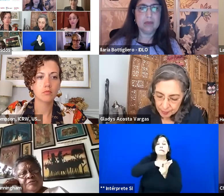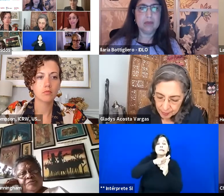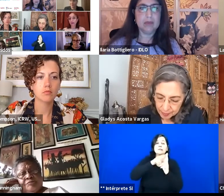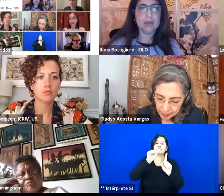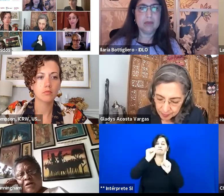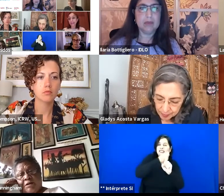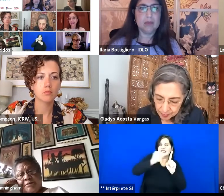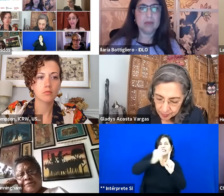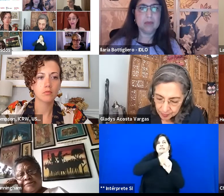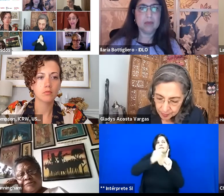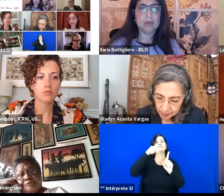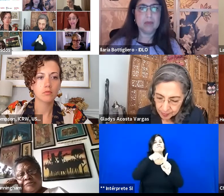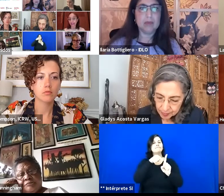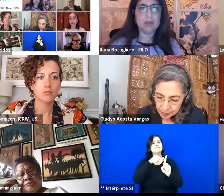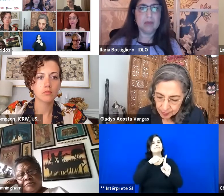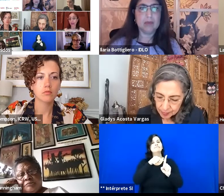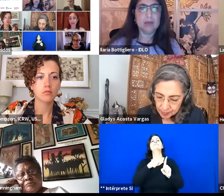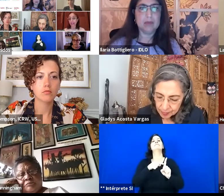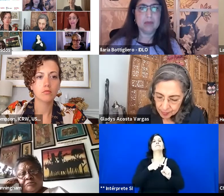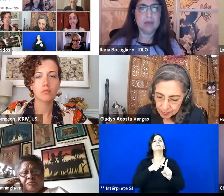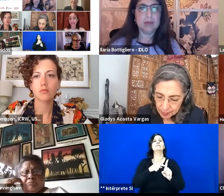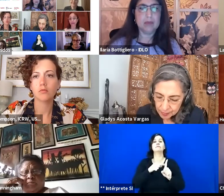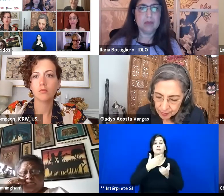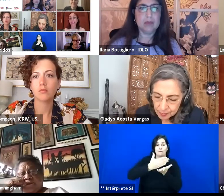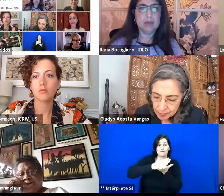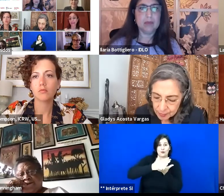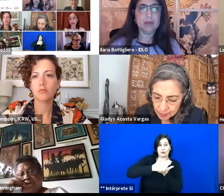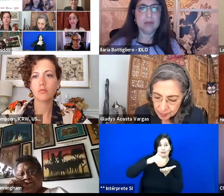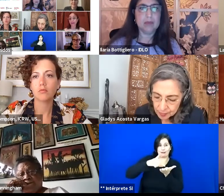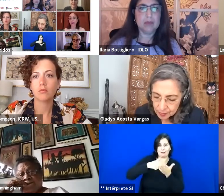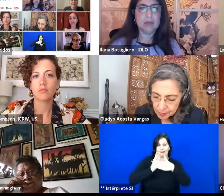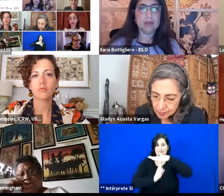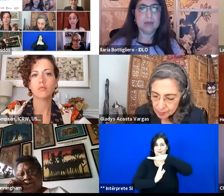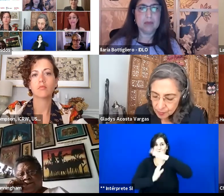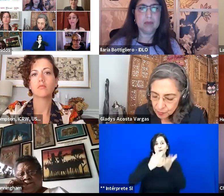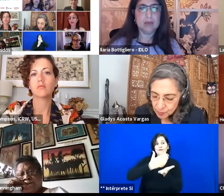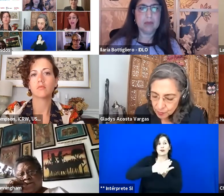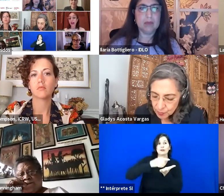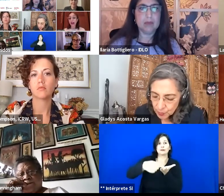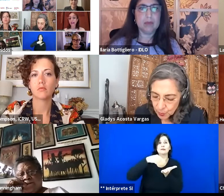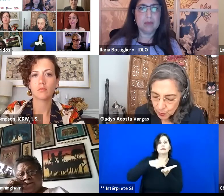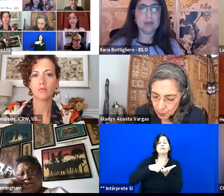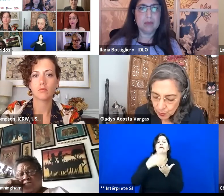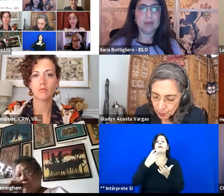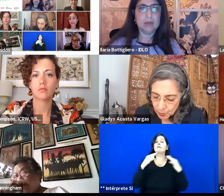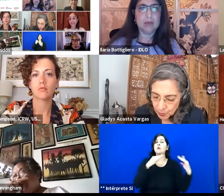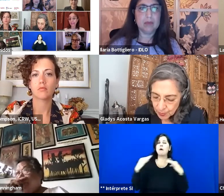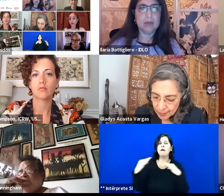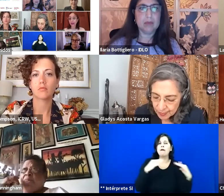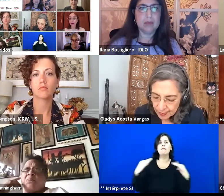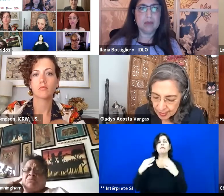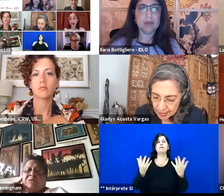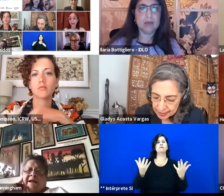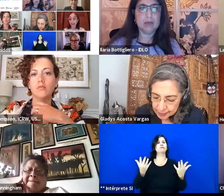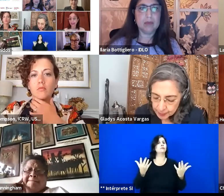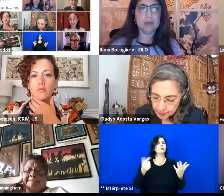una situación de guerra de baja intensidad por la implicación de las empresas de armamento y por lo tanto hay la violencia sexual